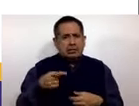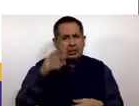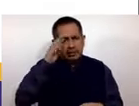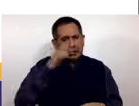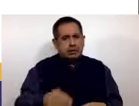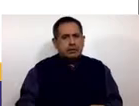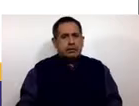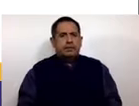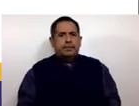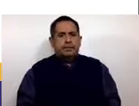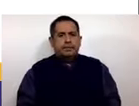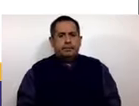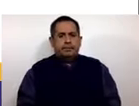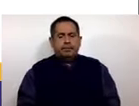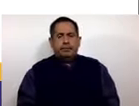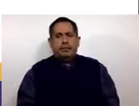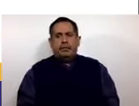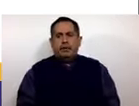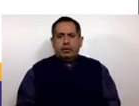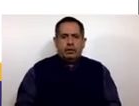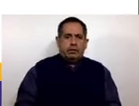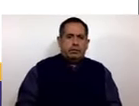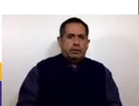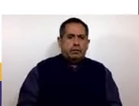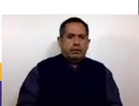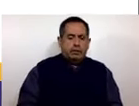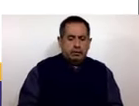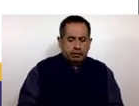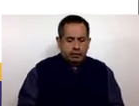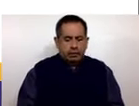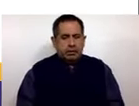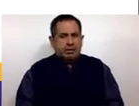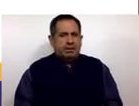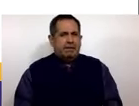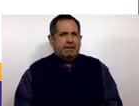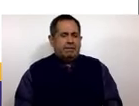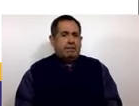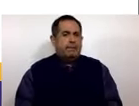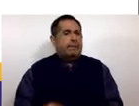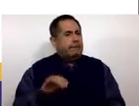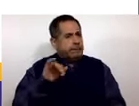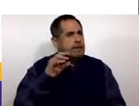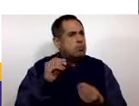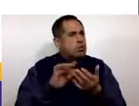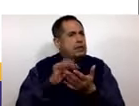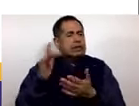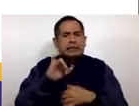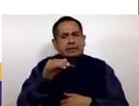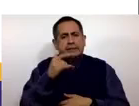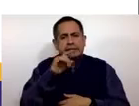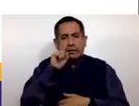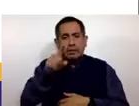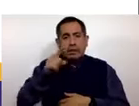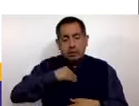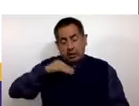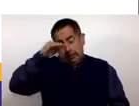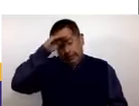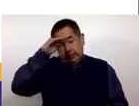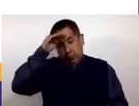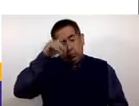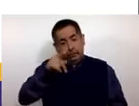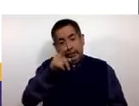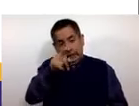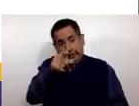Sí, claro que sí, muchas gracias. Justamente es algo que también pienso mucho a partir de